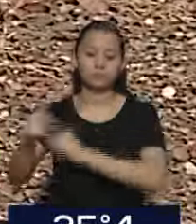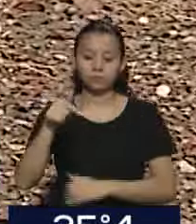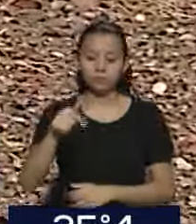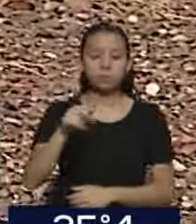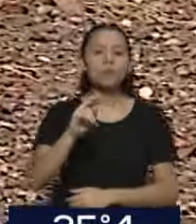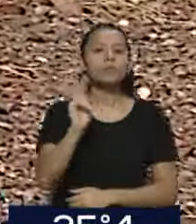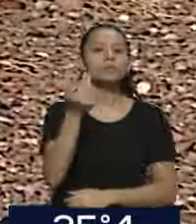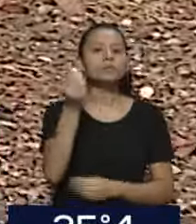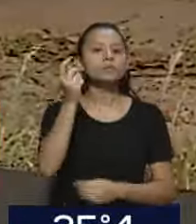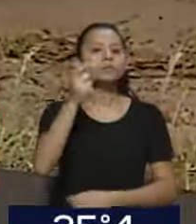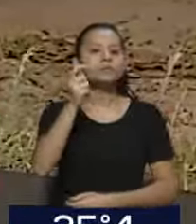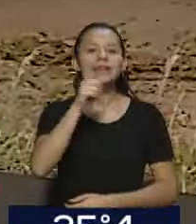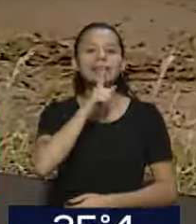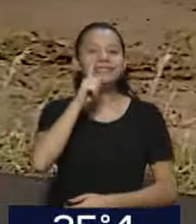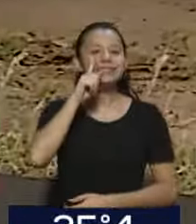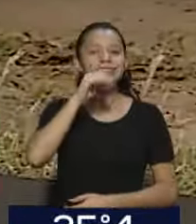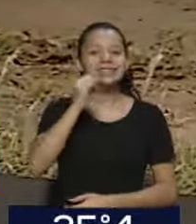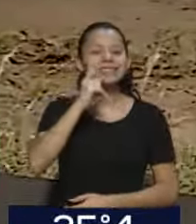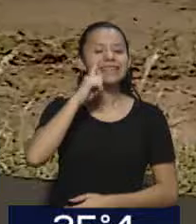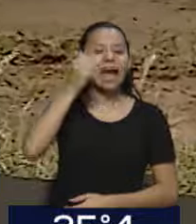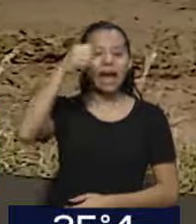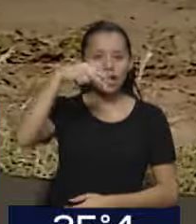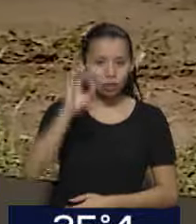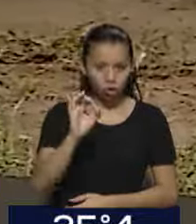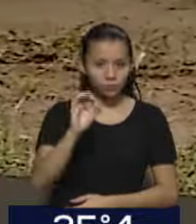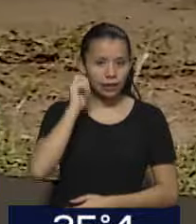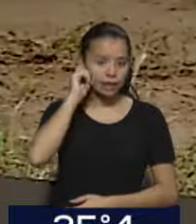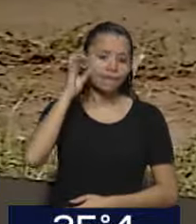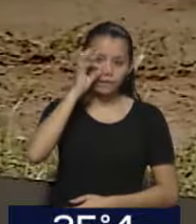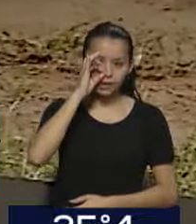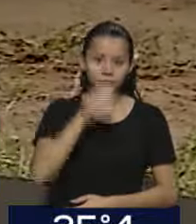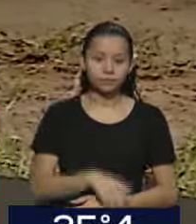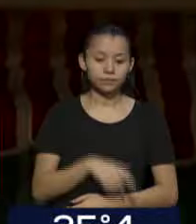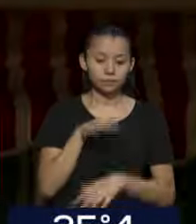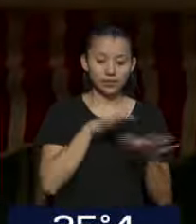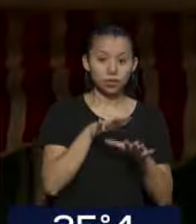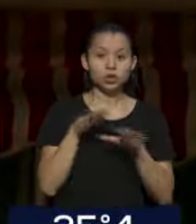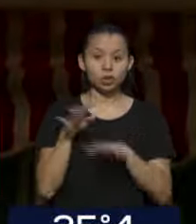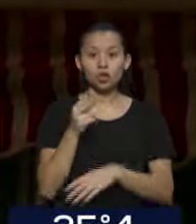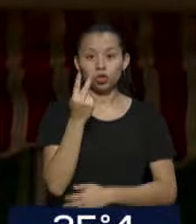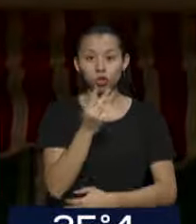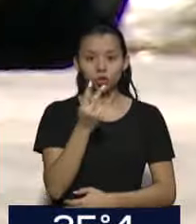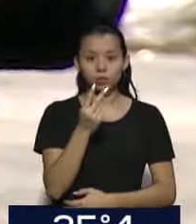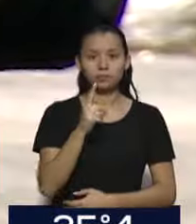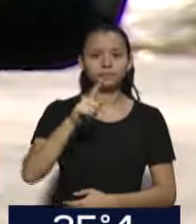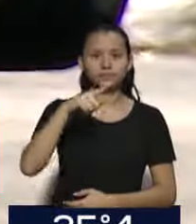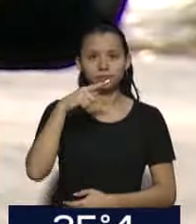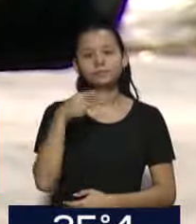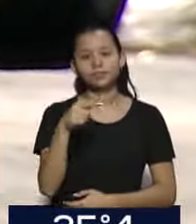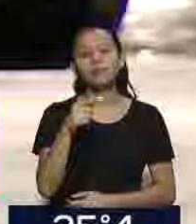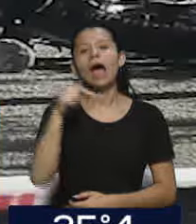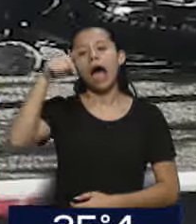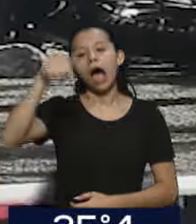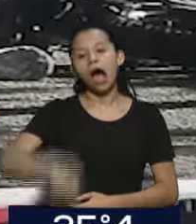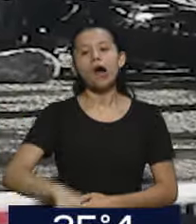Tiziano Lavisari, de 20 años. Con estos dos hechos, sumado al del lunes por la tarde en el barrio Infanta, ya son 15